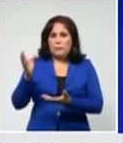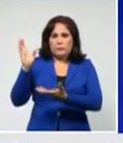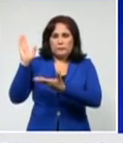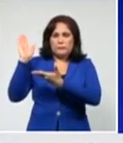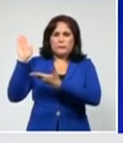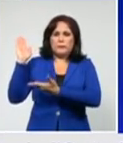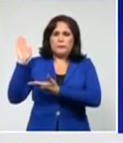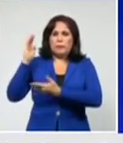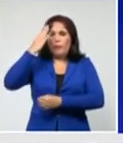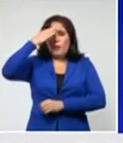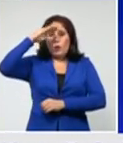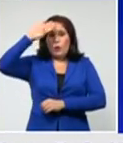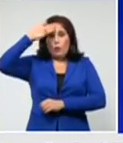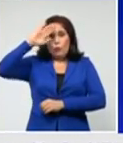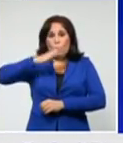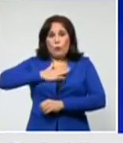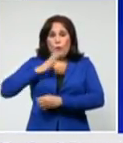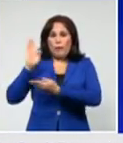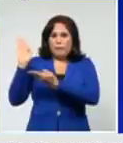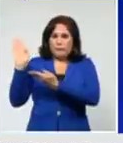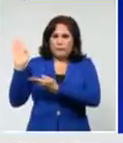Cuba, que es la